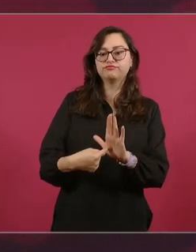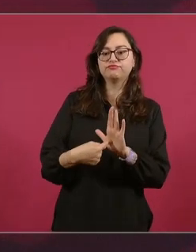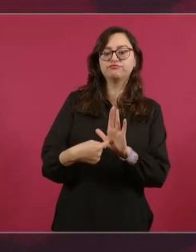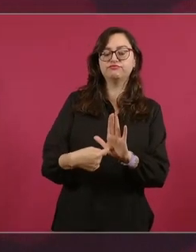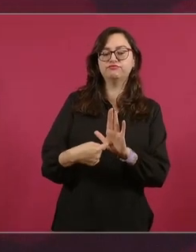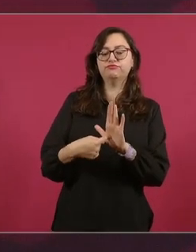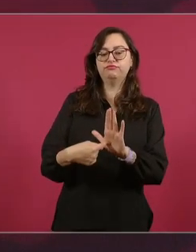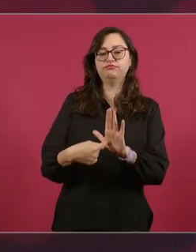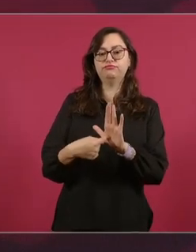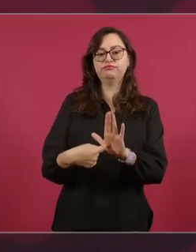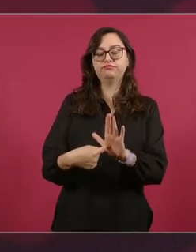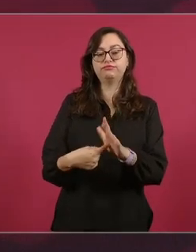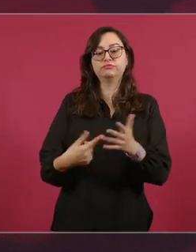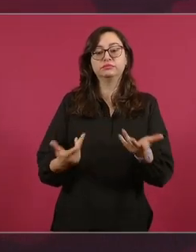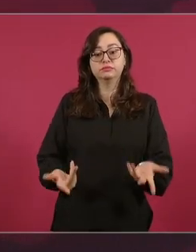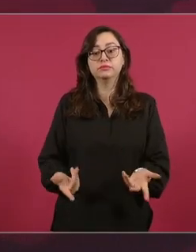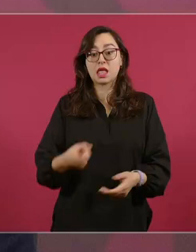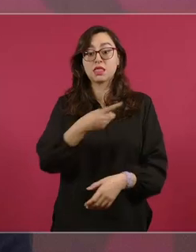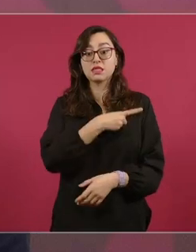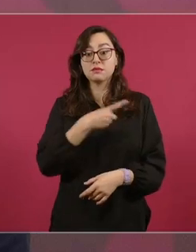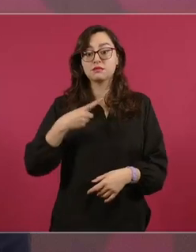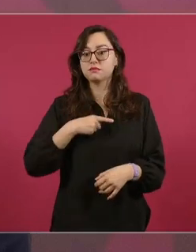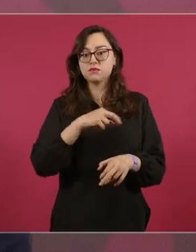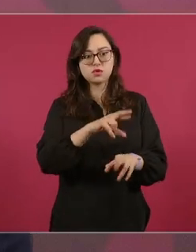hay que contrarrestar